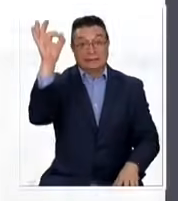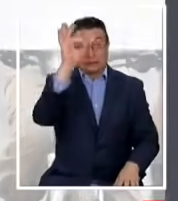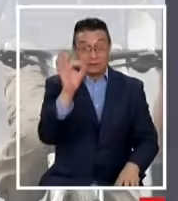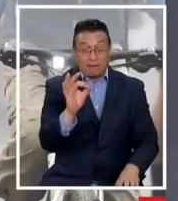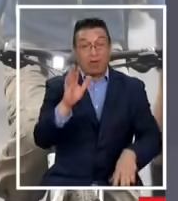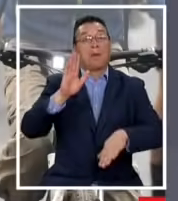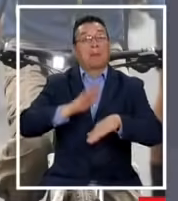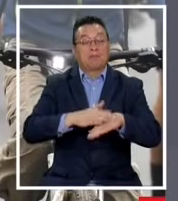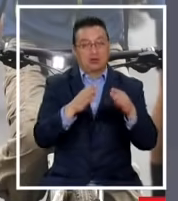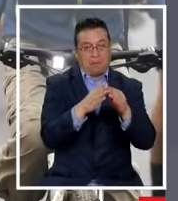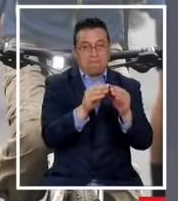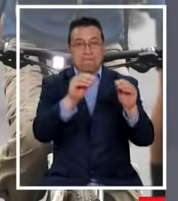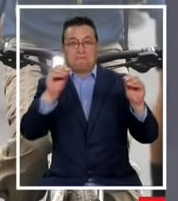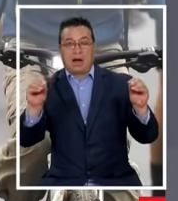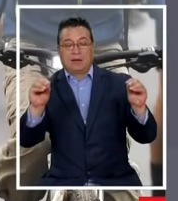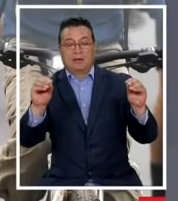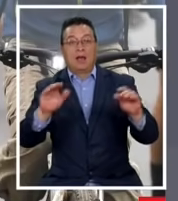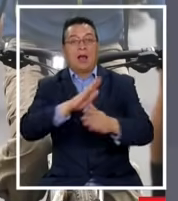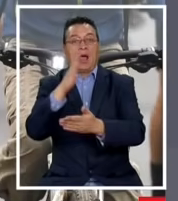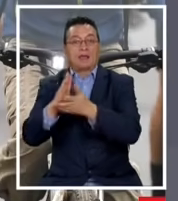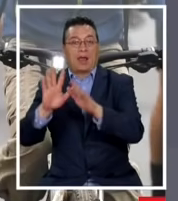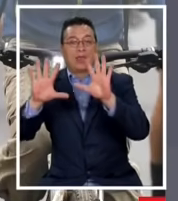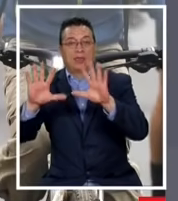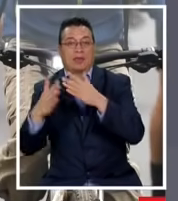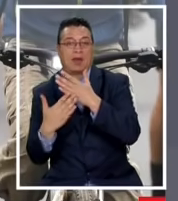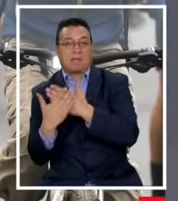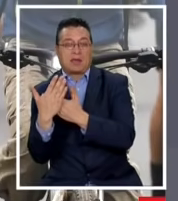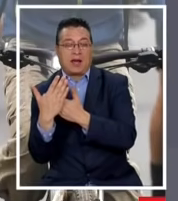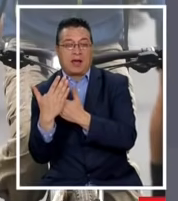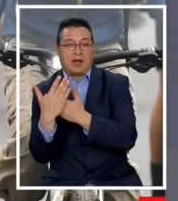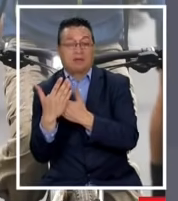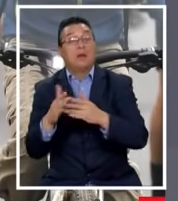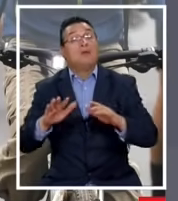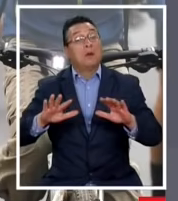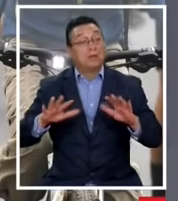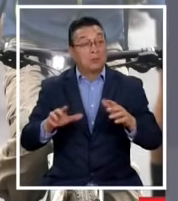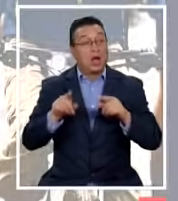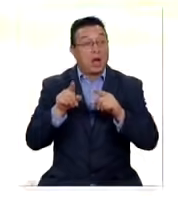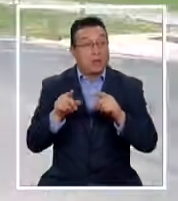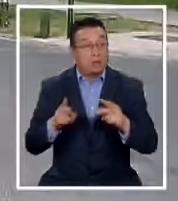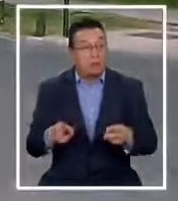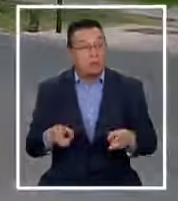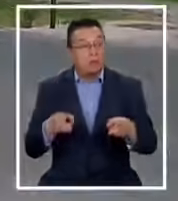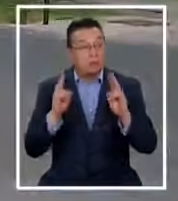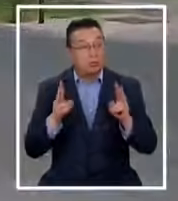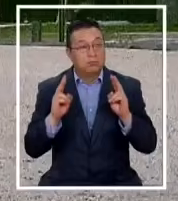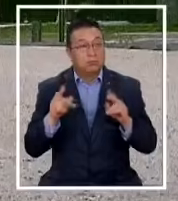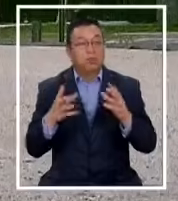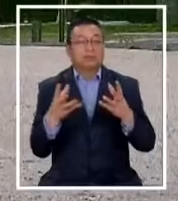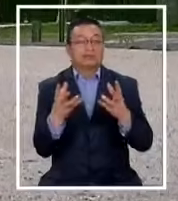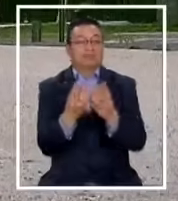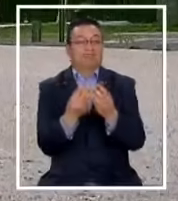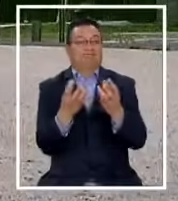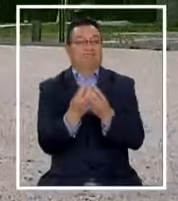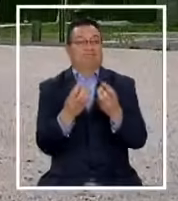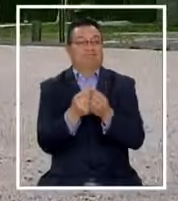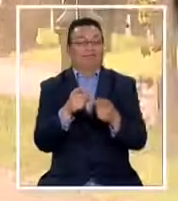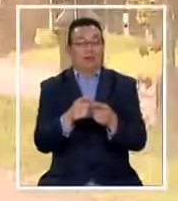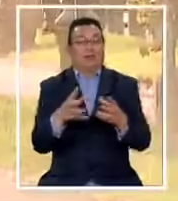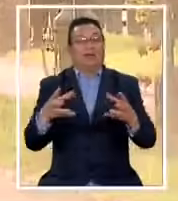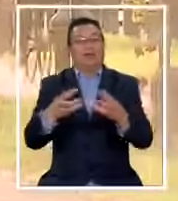el permiso se ampliará hasta las 10 de la mañana. Probablemente eso permitirá evitar los atochamientos